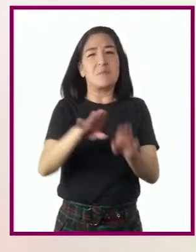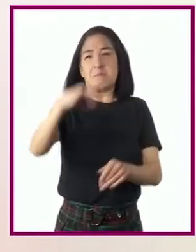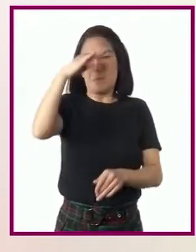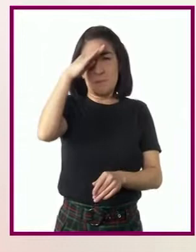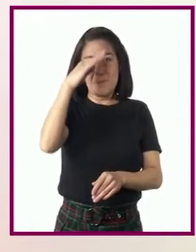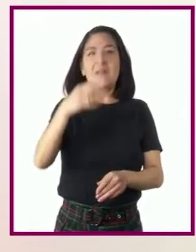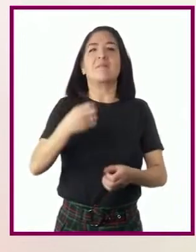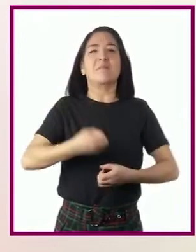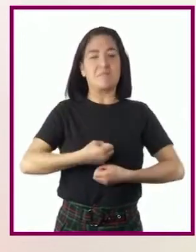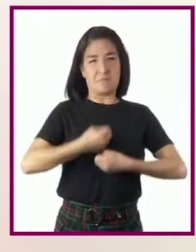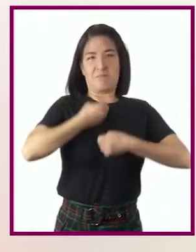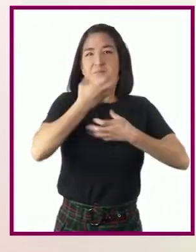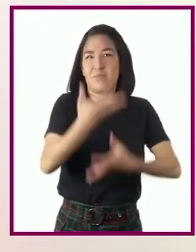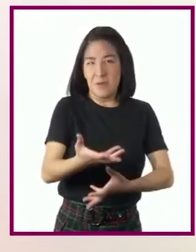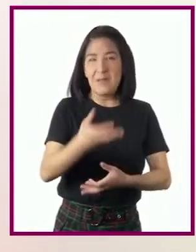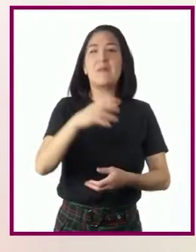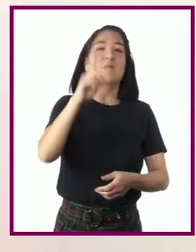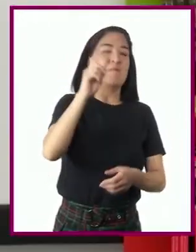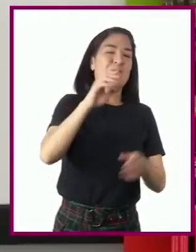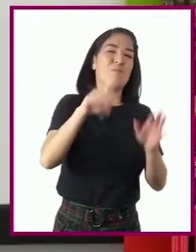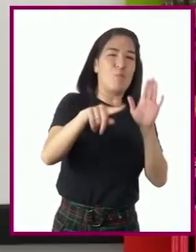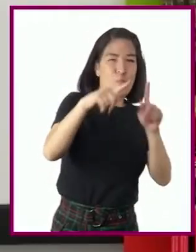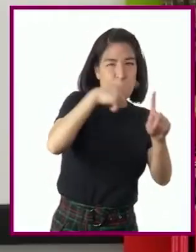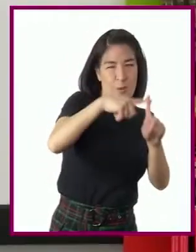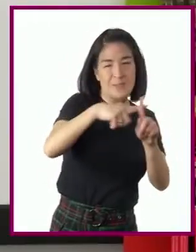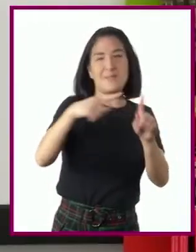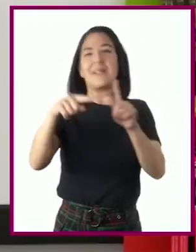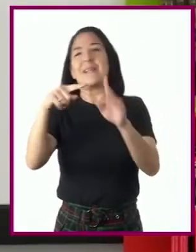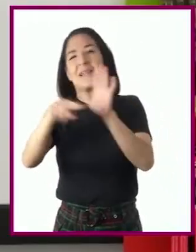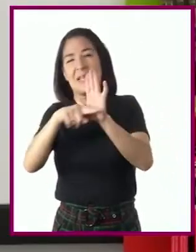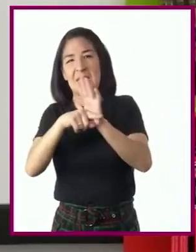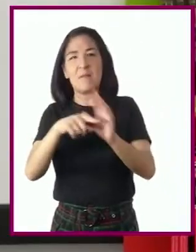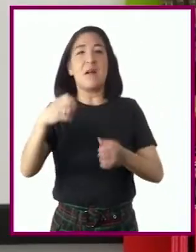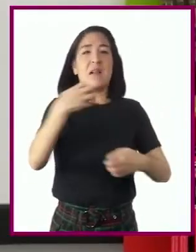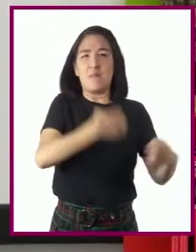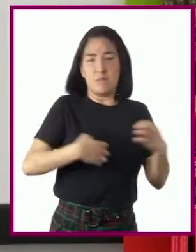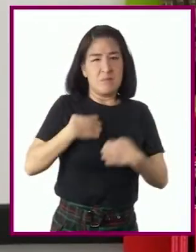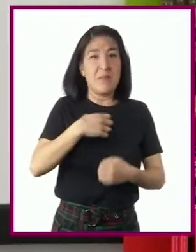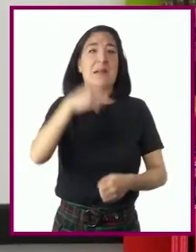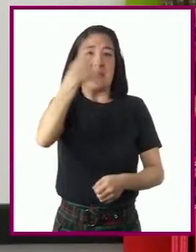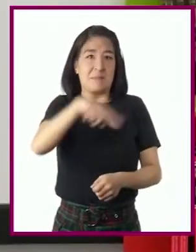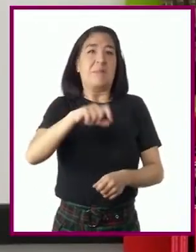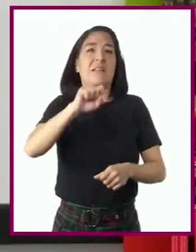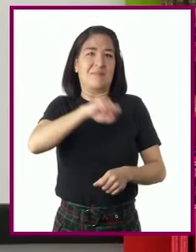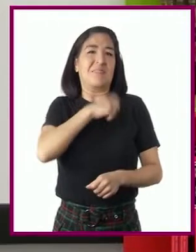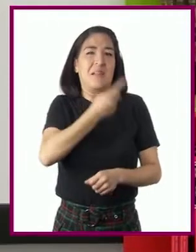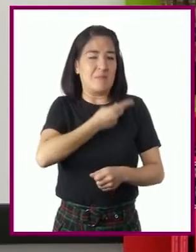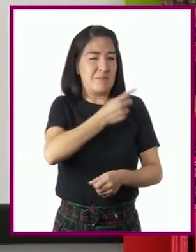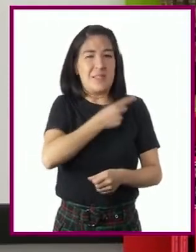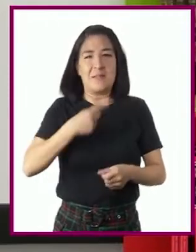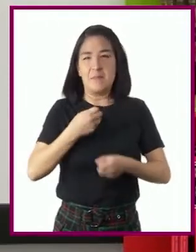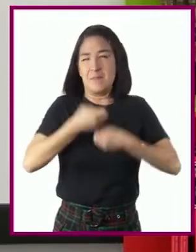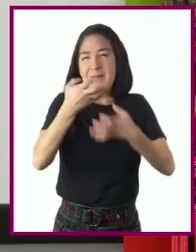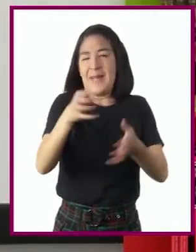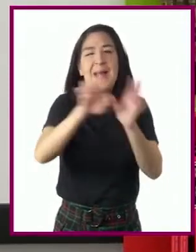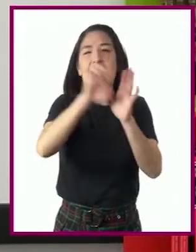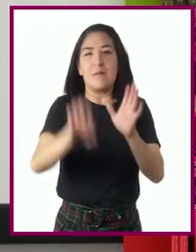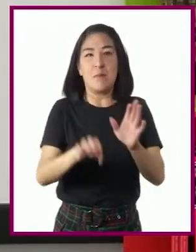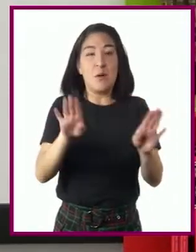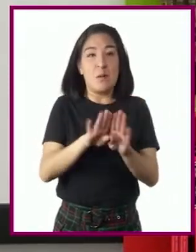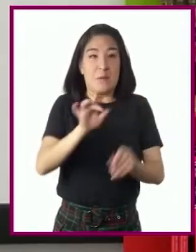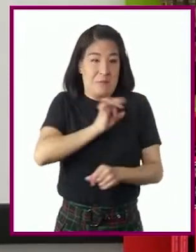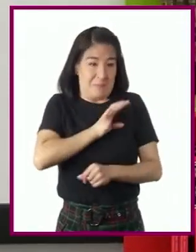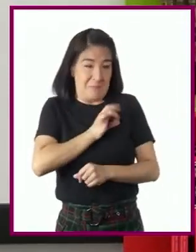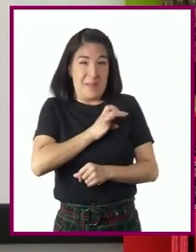hecho, tienen una función saludable. Por ejemplo, el miedo que nos alerta de un peligro nos prepara